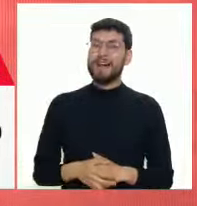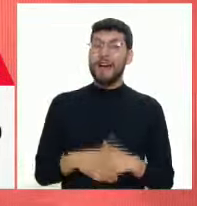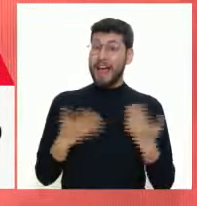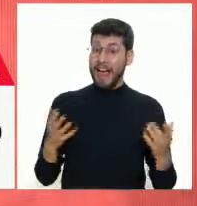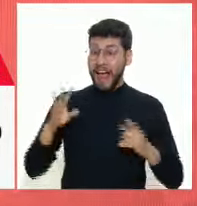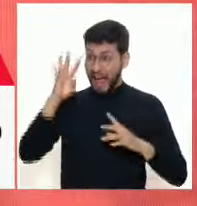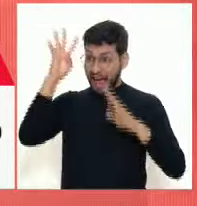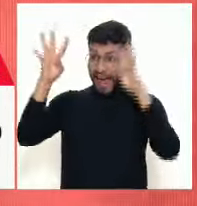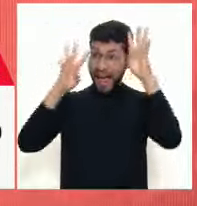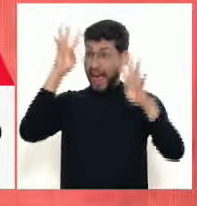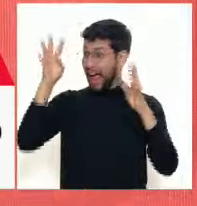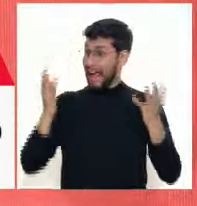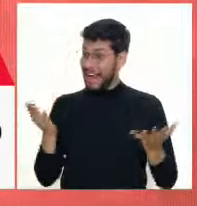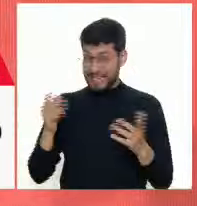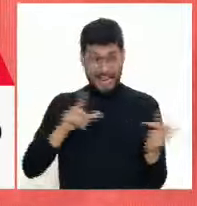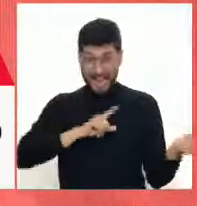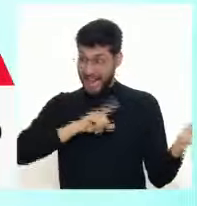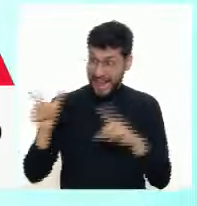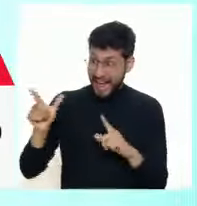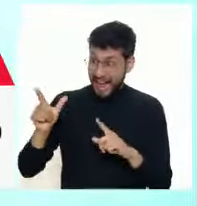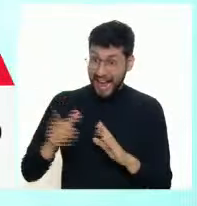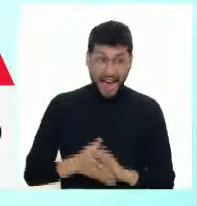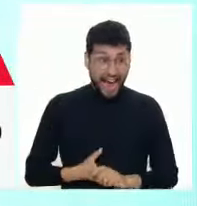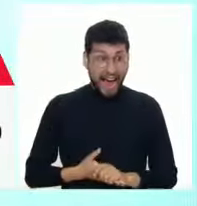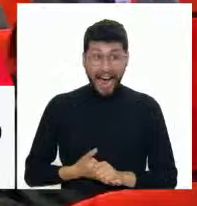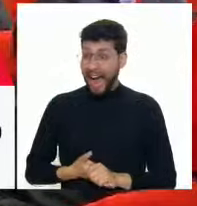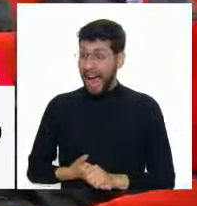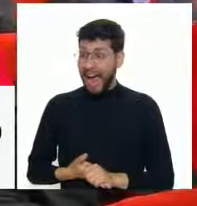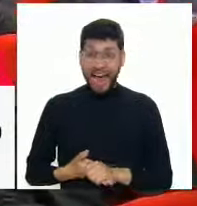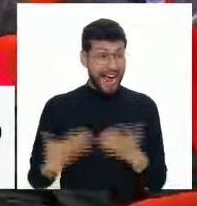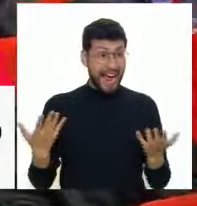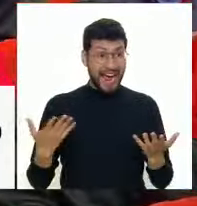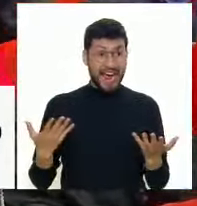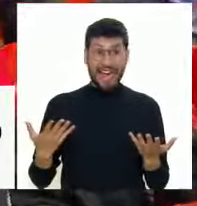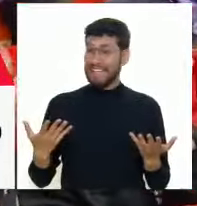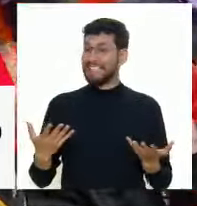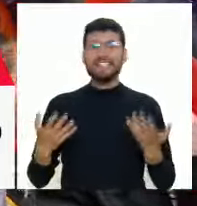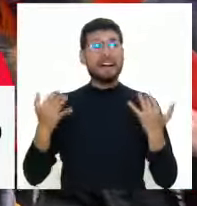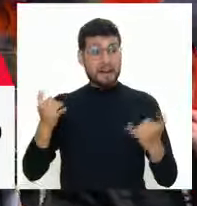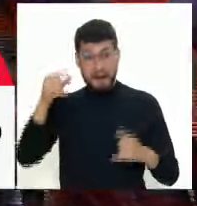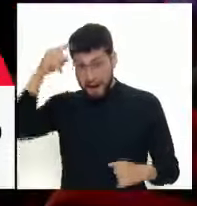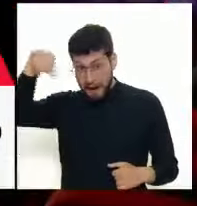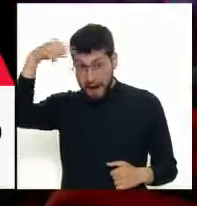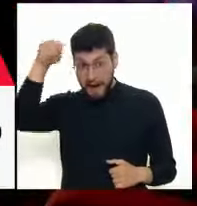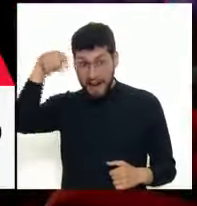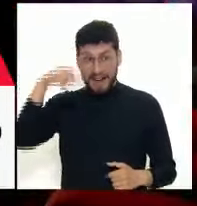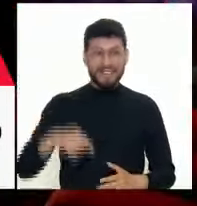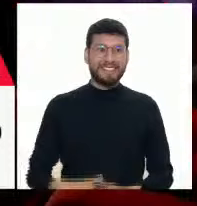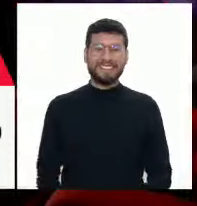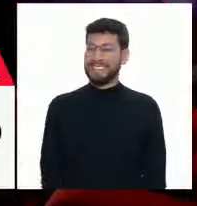La creatividad. ¿Están listos? Ok, ya vengo.